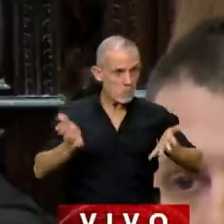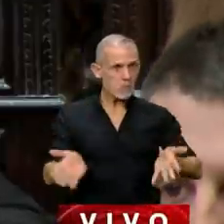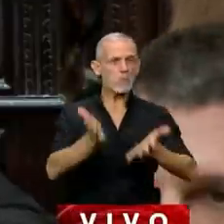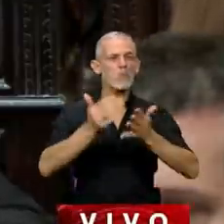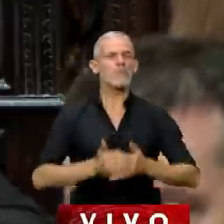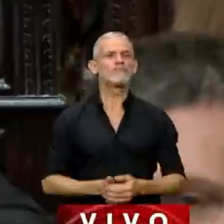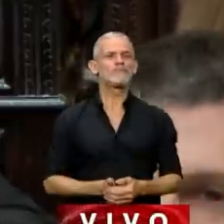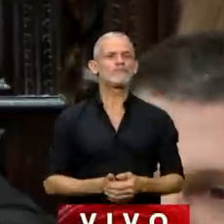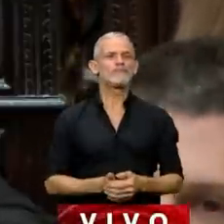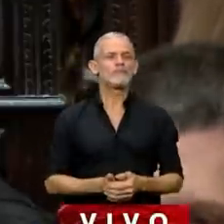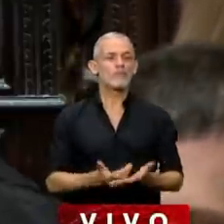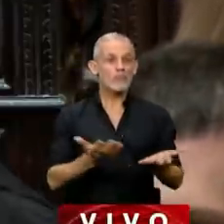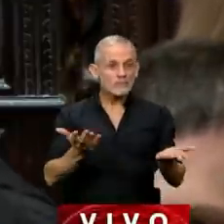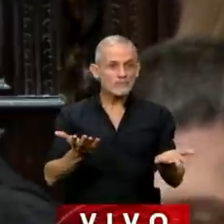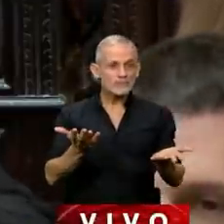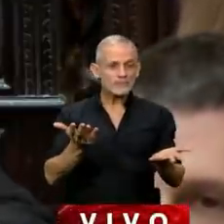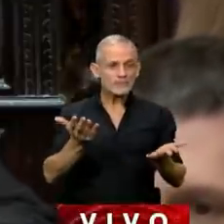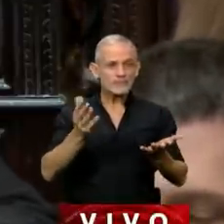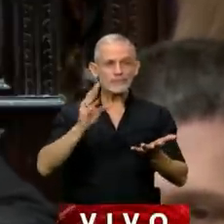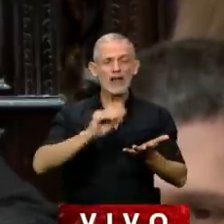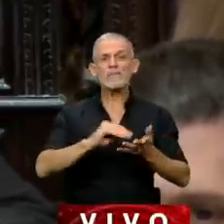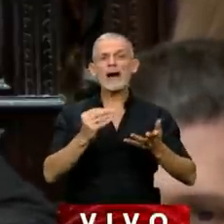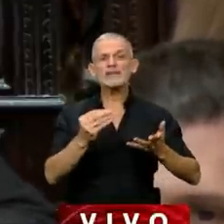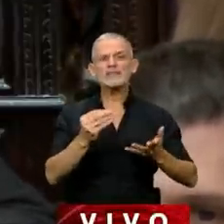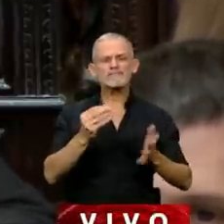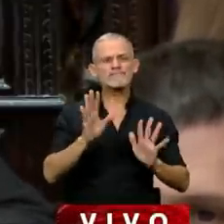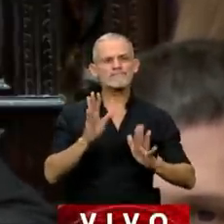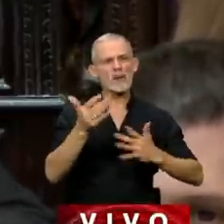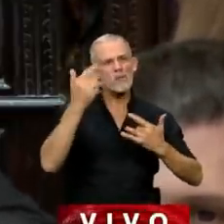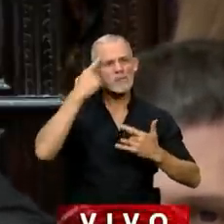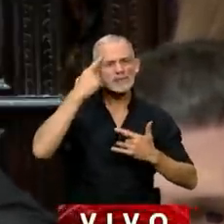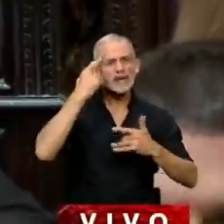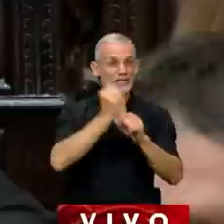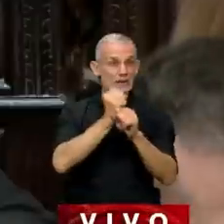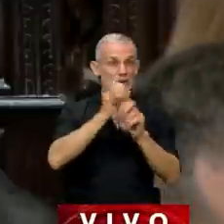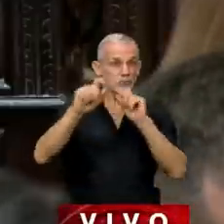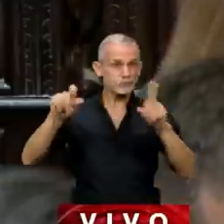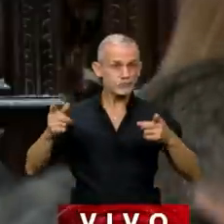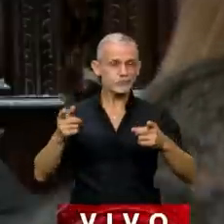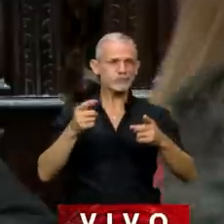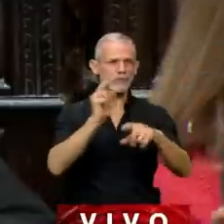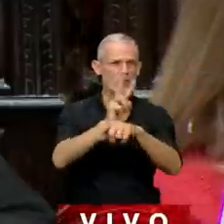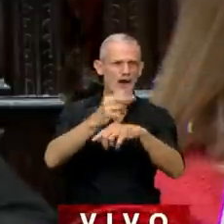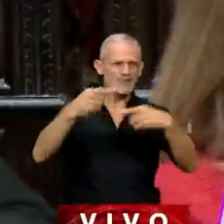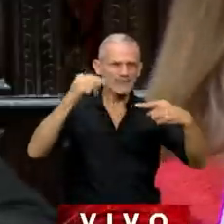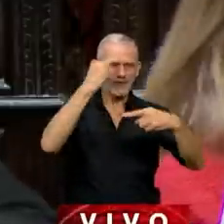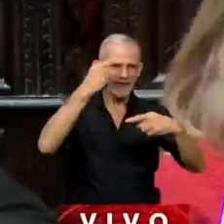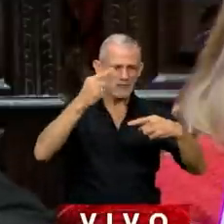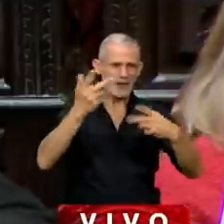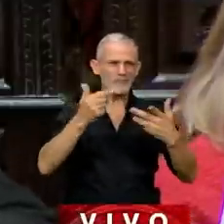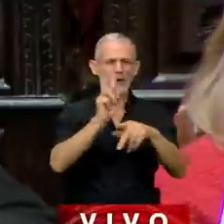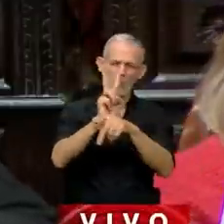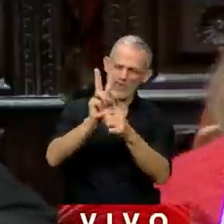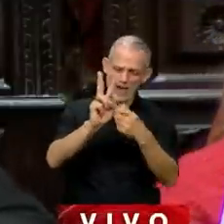importante, y que además de poder pensar en las tareas de asistencia, en las tareas de cuidado, tomando el concepto